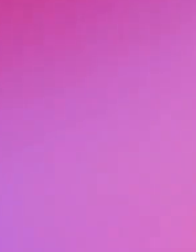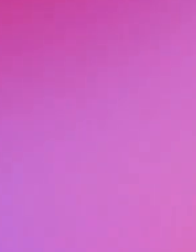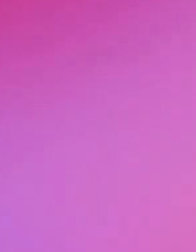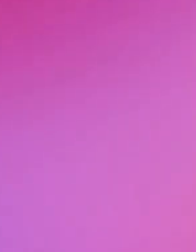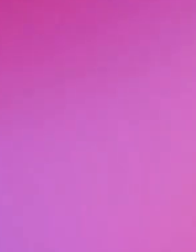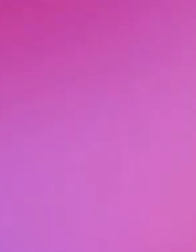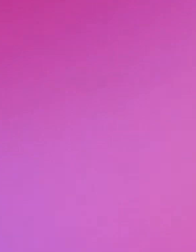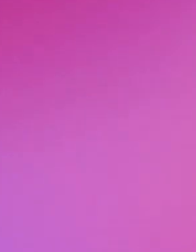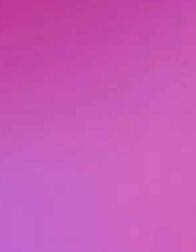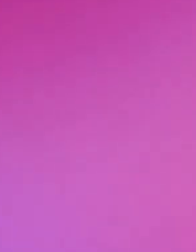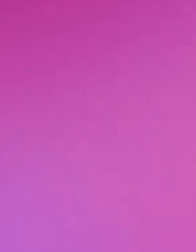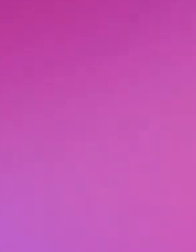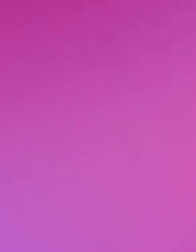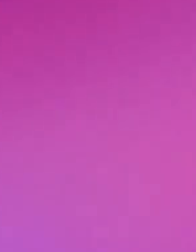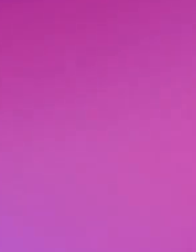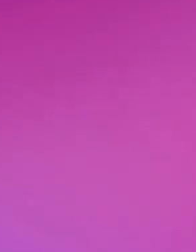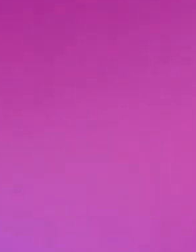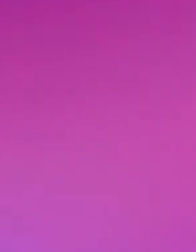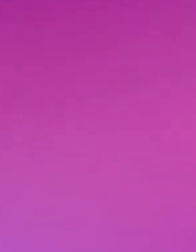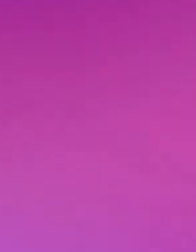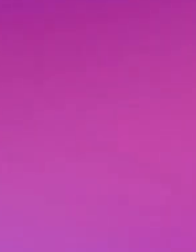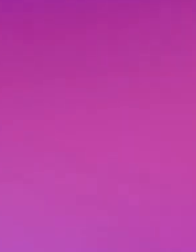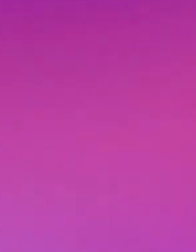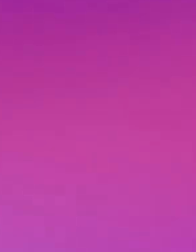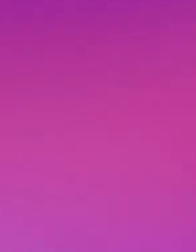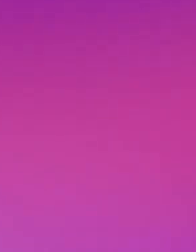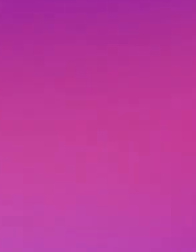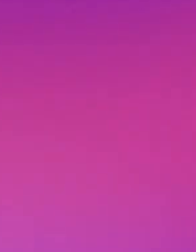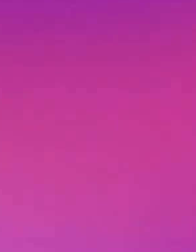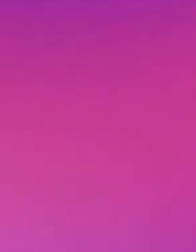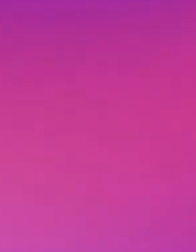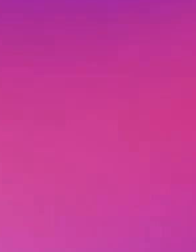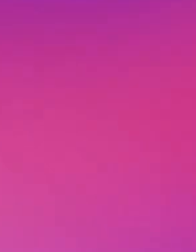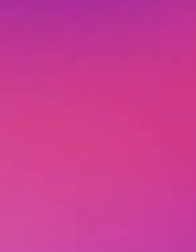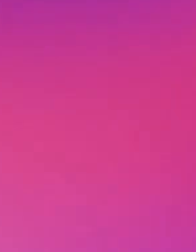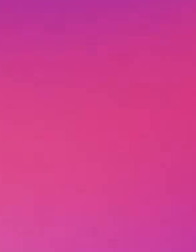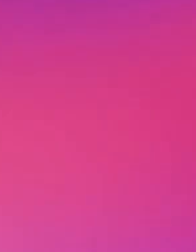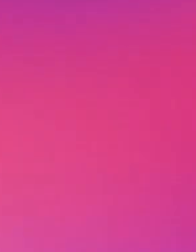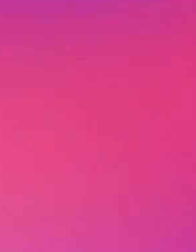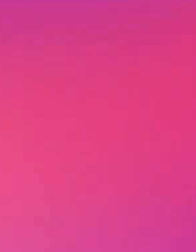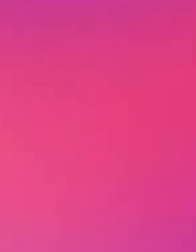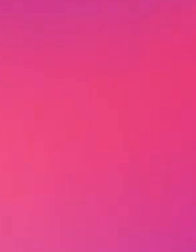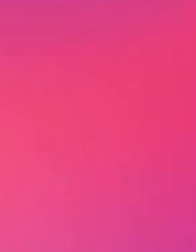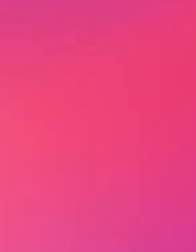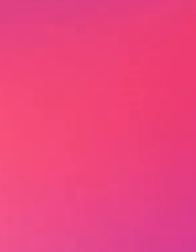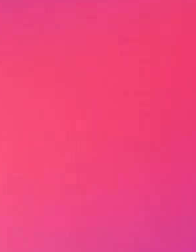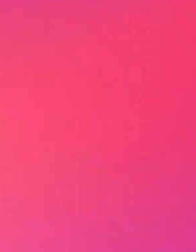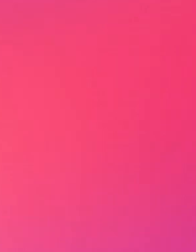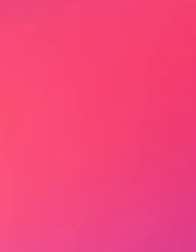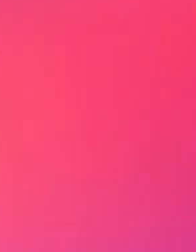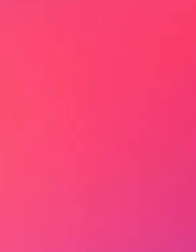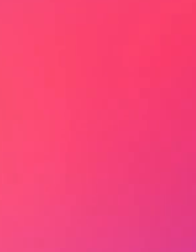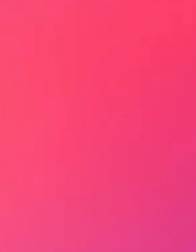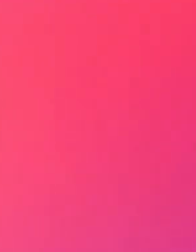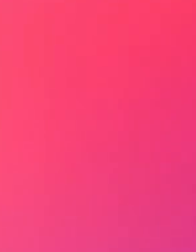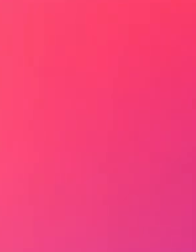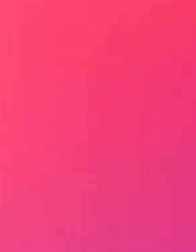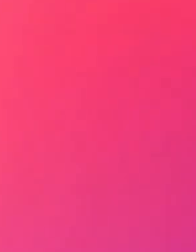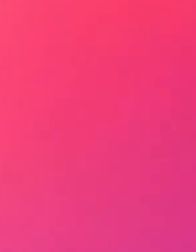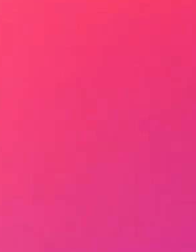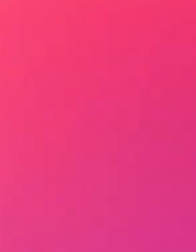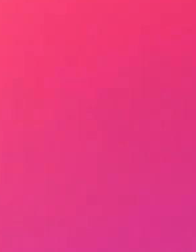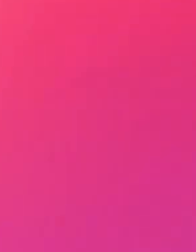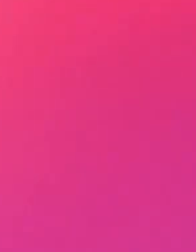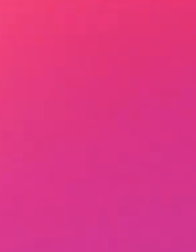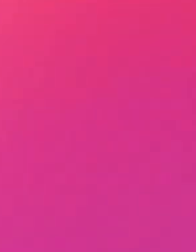de Apoyo Pedagógico a Distancia. El número de teléfono para secundaria es el 55 36